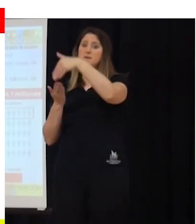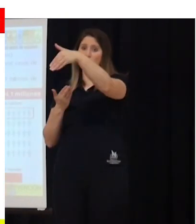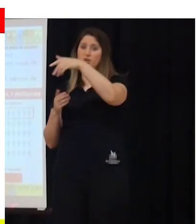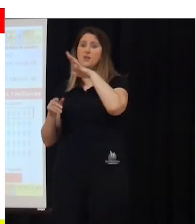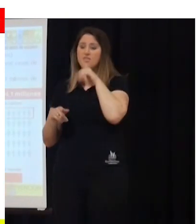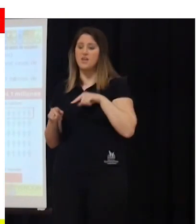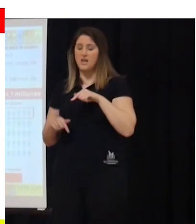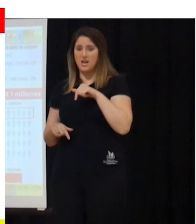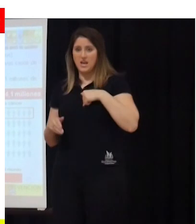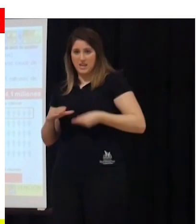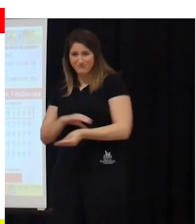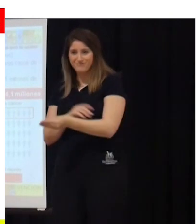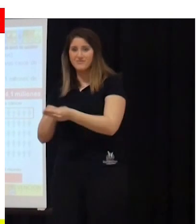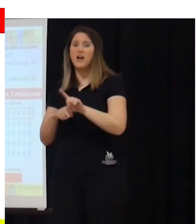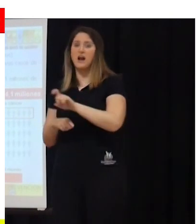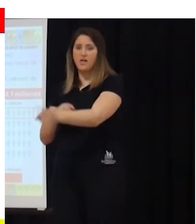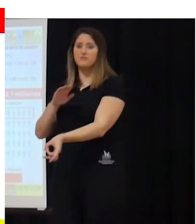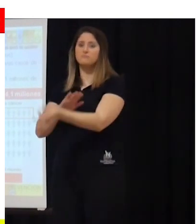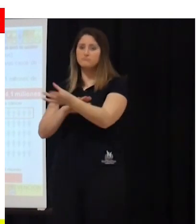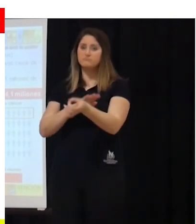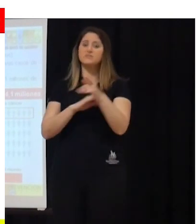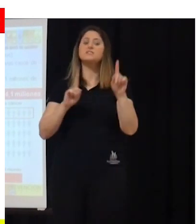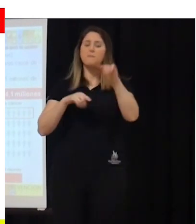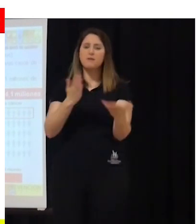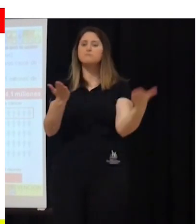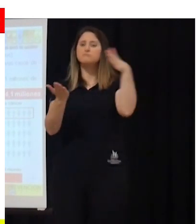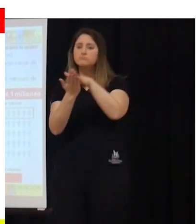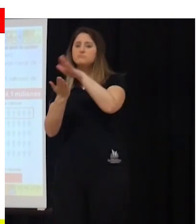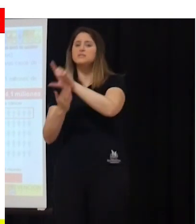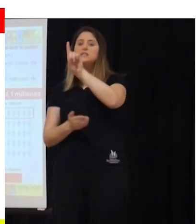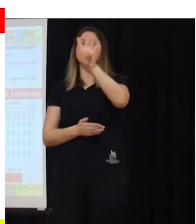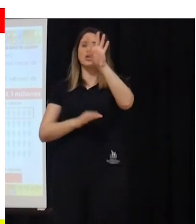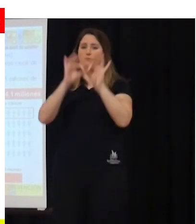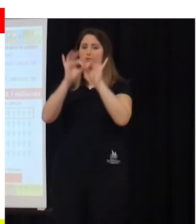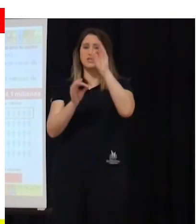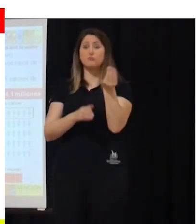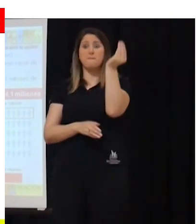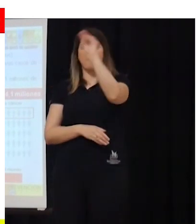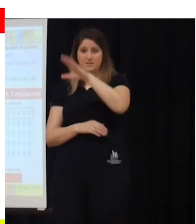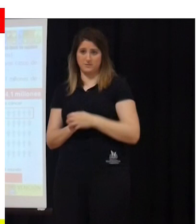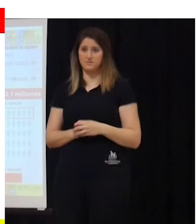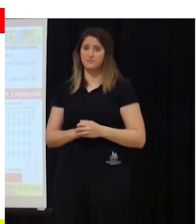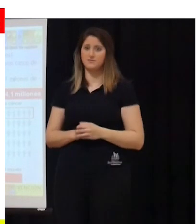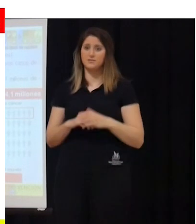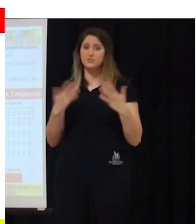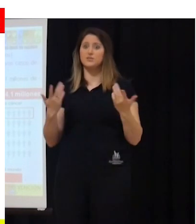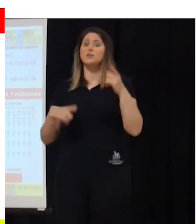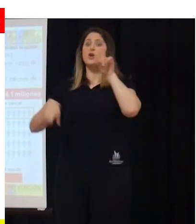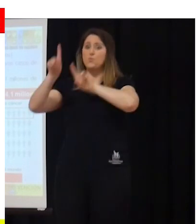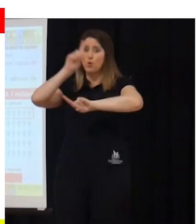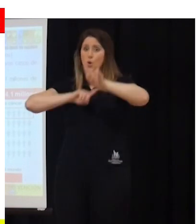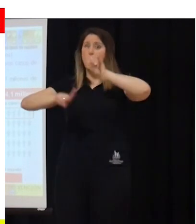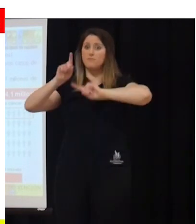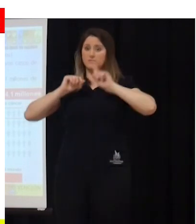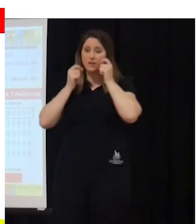millones y en torno al 20% de los casos de mortalidad. Por tanto, estamos dimensionando el problema.